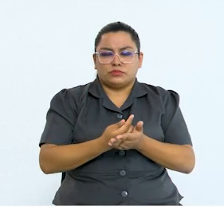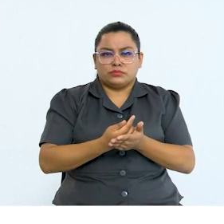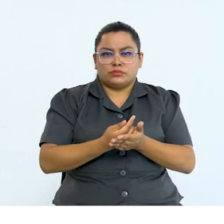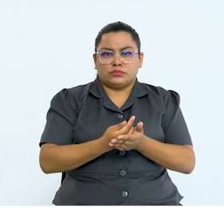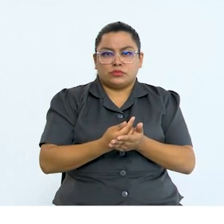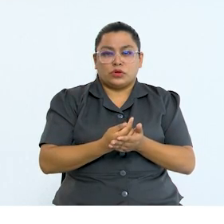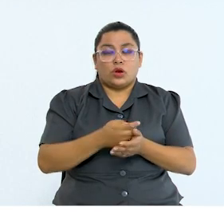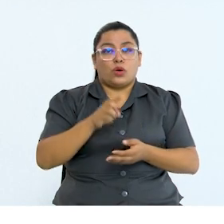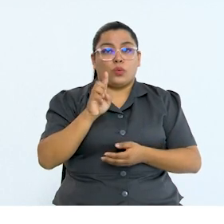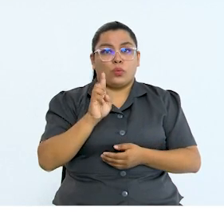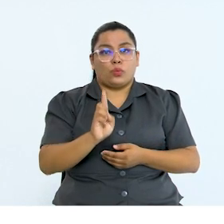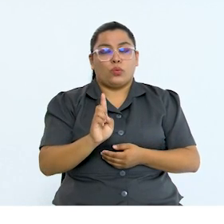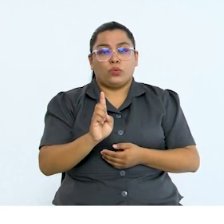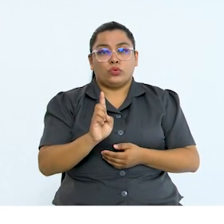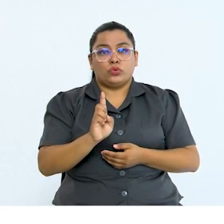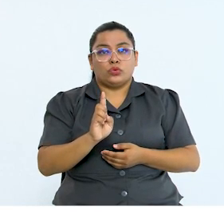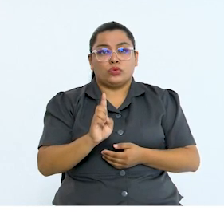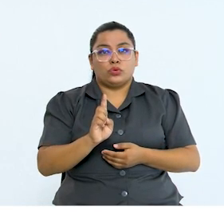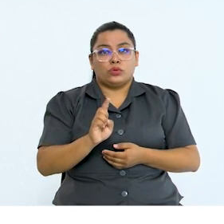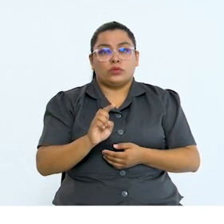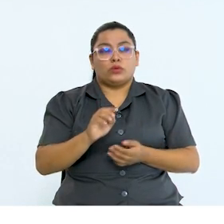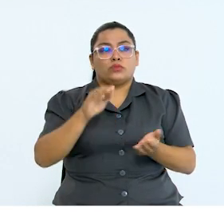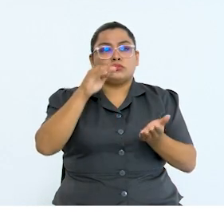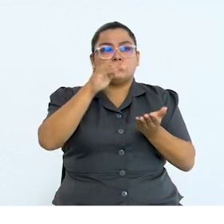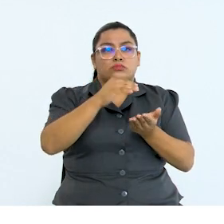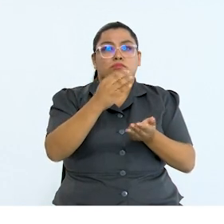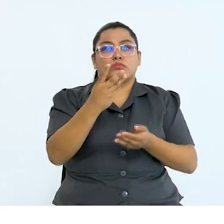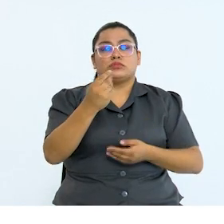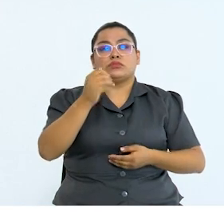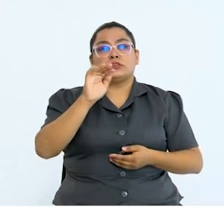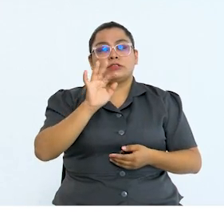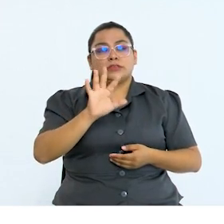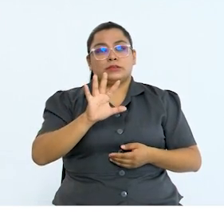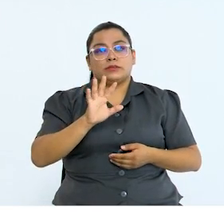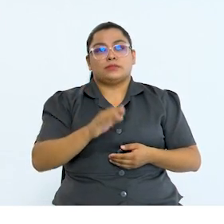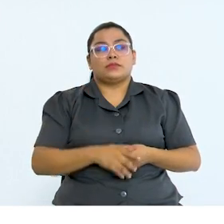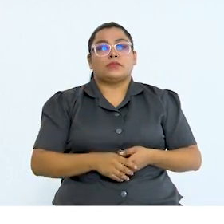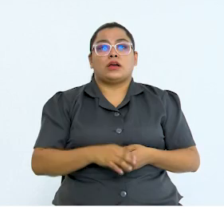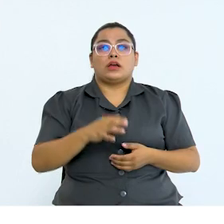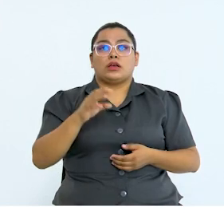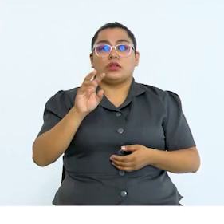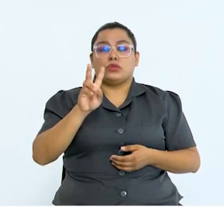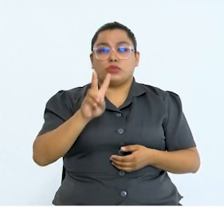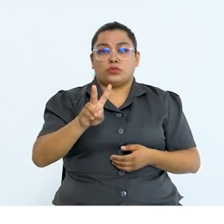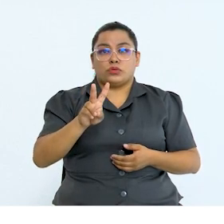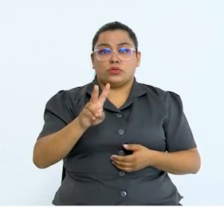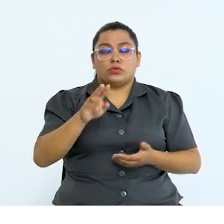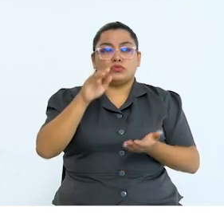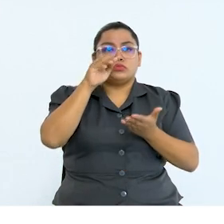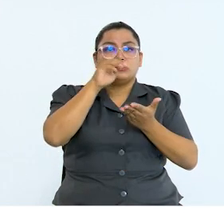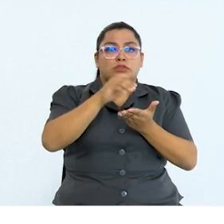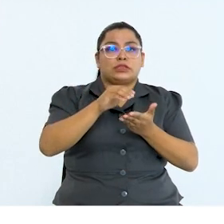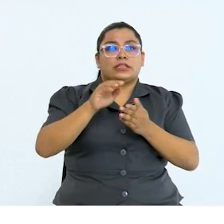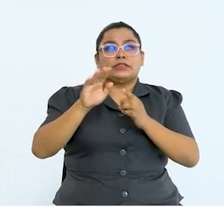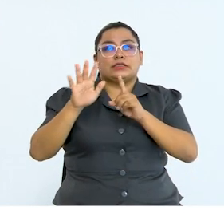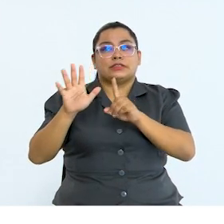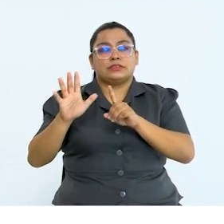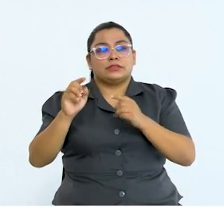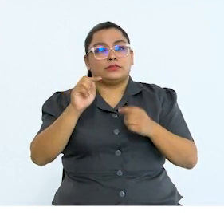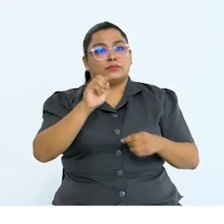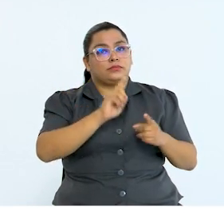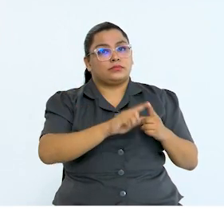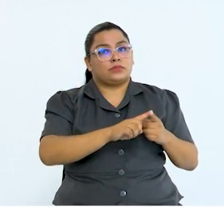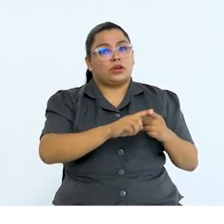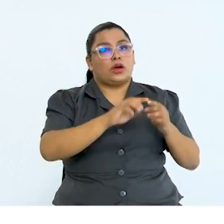tomo 1 contiene hasta la unidad 5 y el tomo 2 contiene desde la unidad 6 hasta la unidad